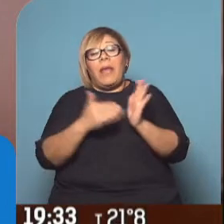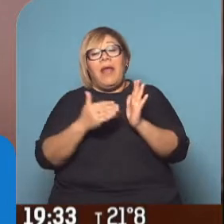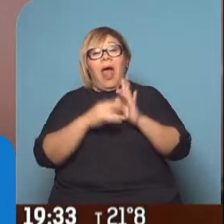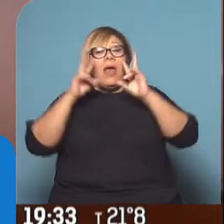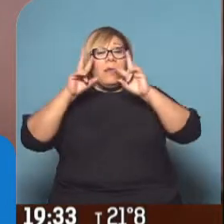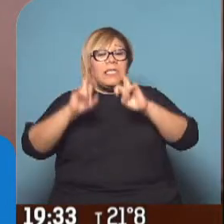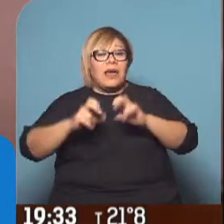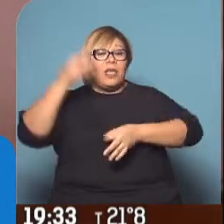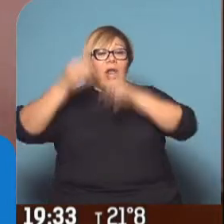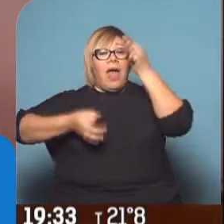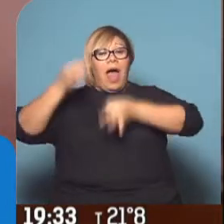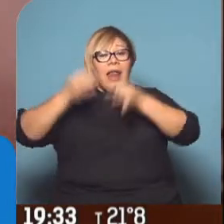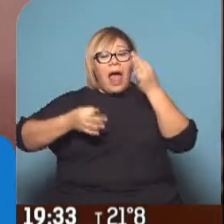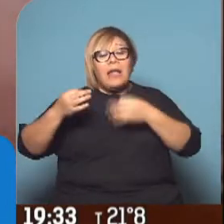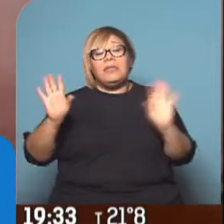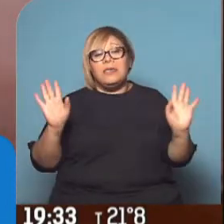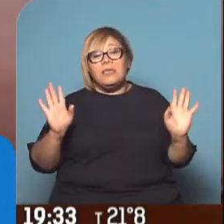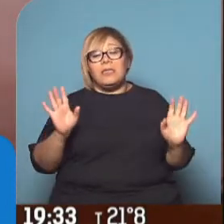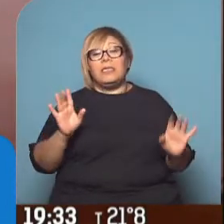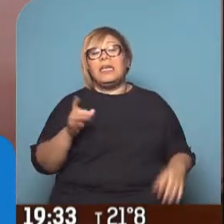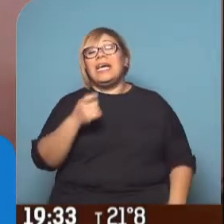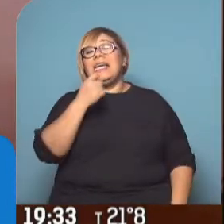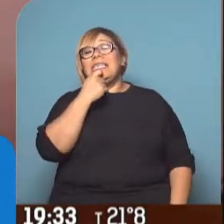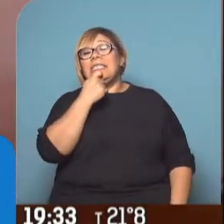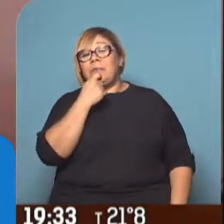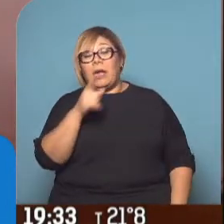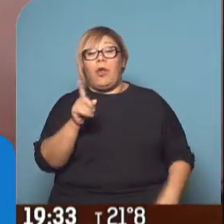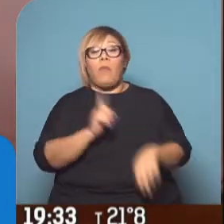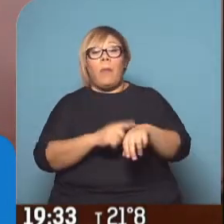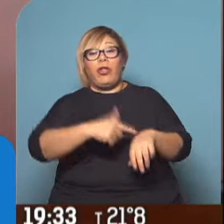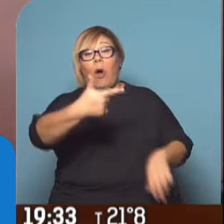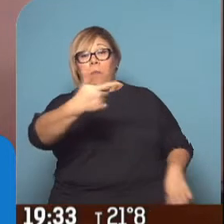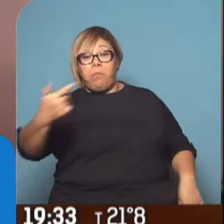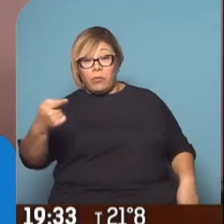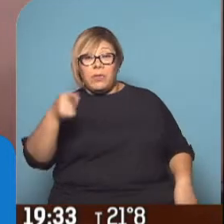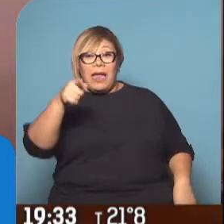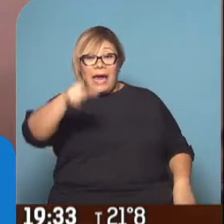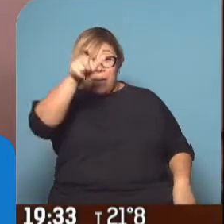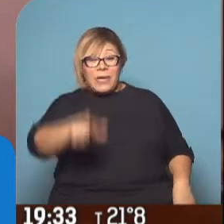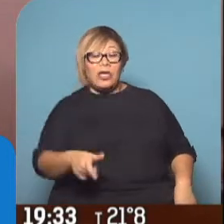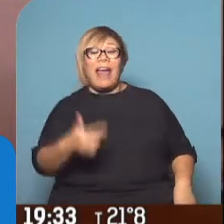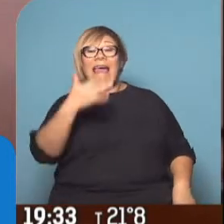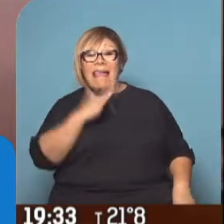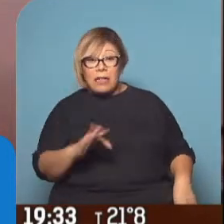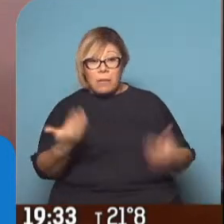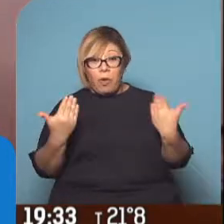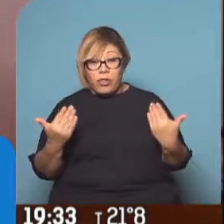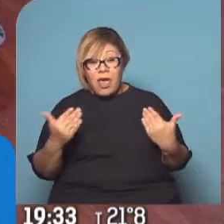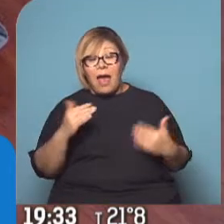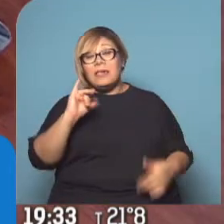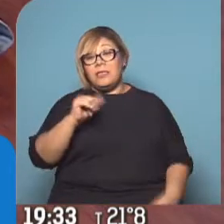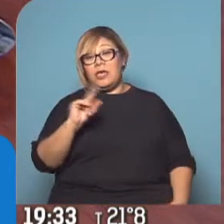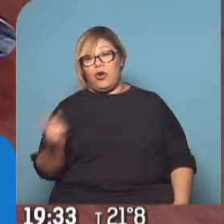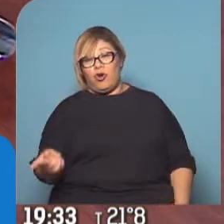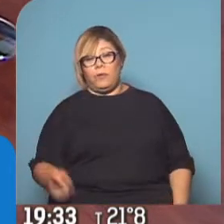grado de imputabilidad o no. Si estuvo, lo que dice la fórmula, si al momento de esos hechos podía comprender o dirigir sus acciones. De lo poco